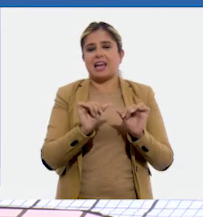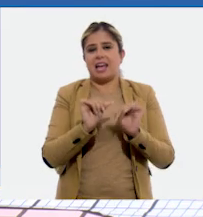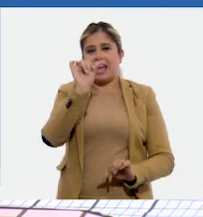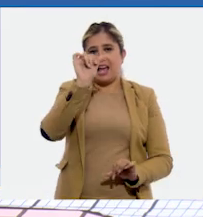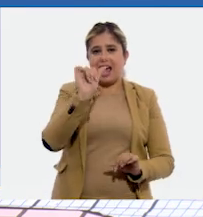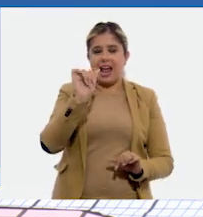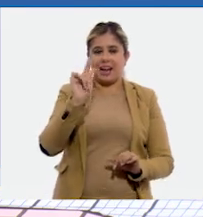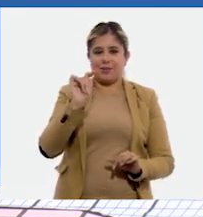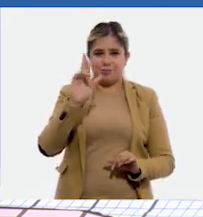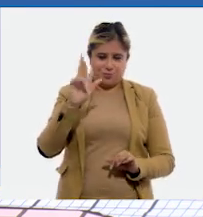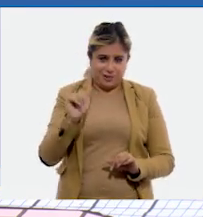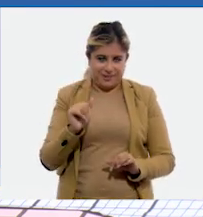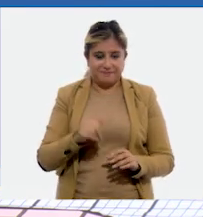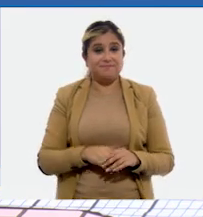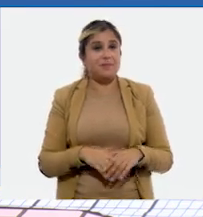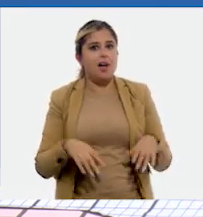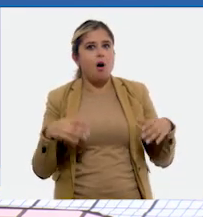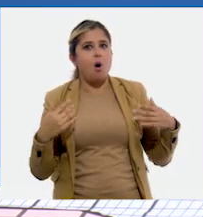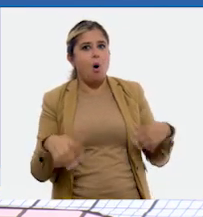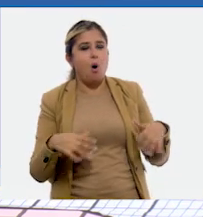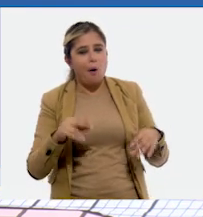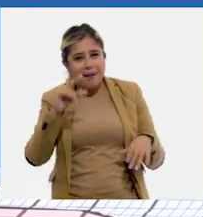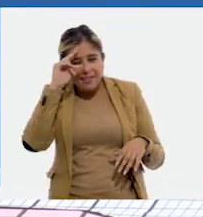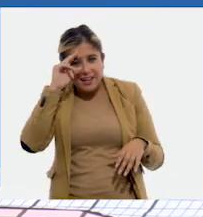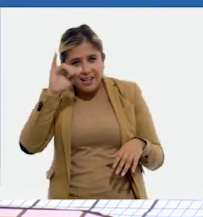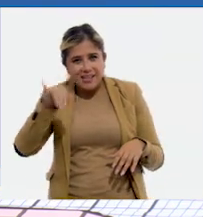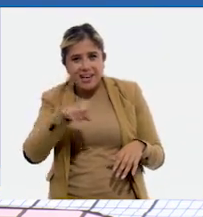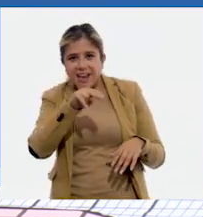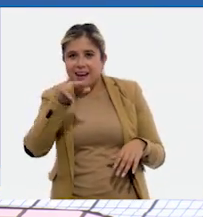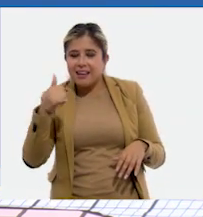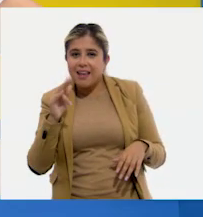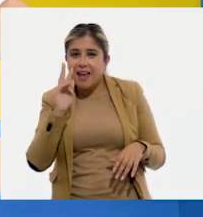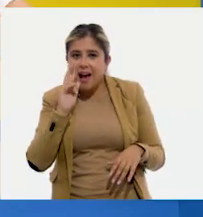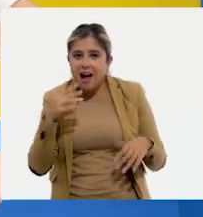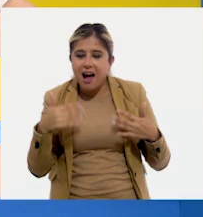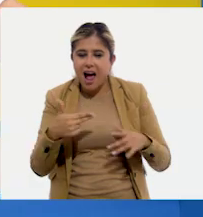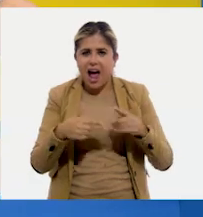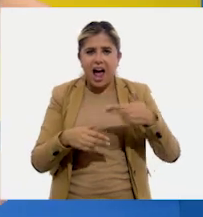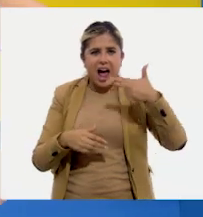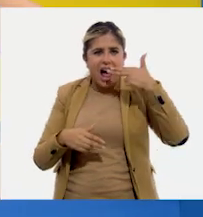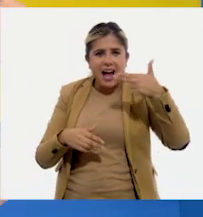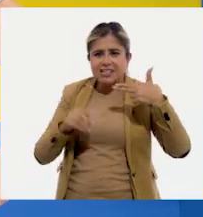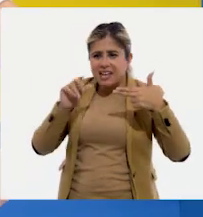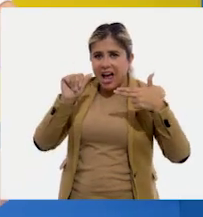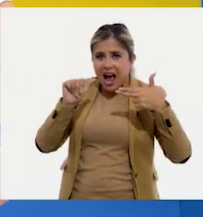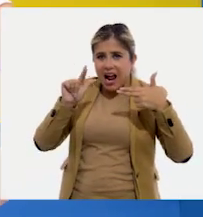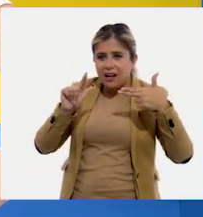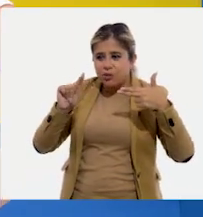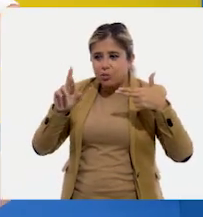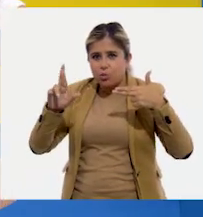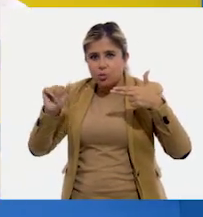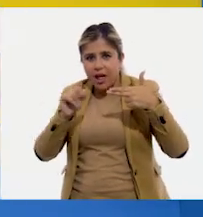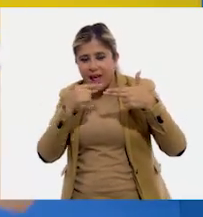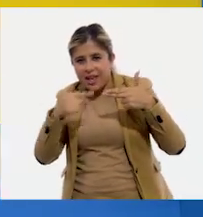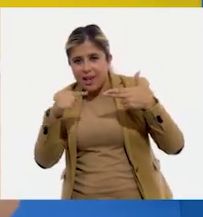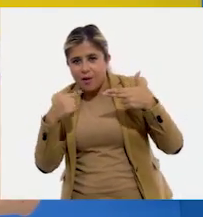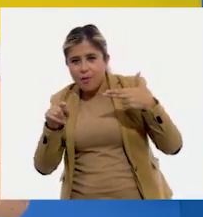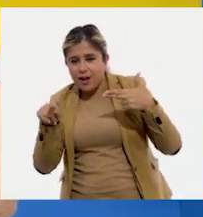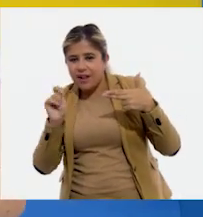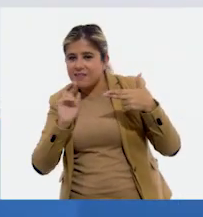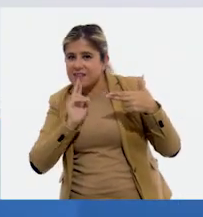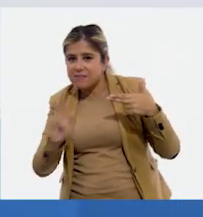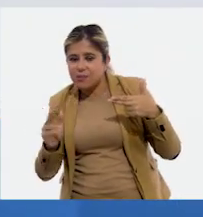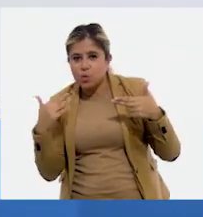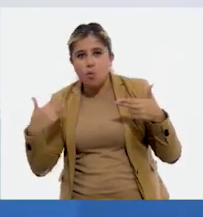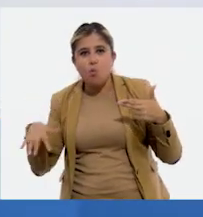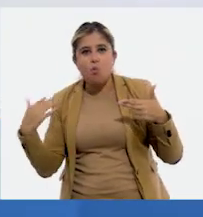¡Exactamente! ¡Oh! ¡Qué inteligente, Jenny! Yo he visto la H como altura en algunos libros. Bueno,